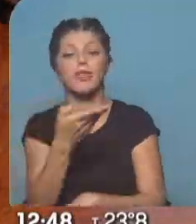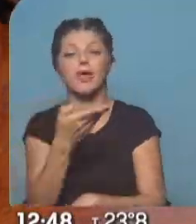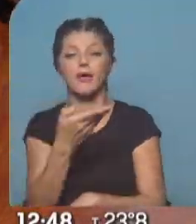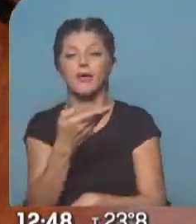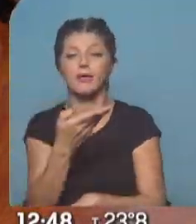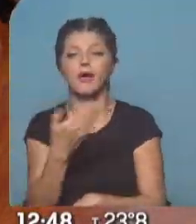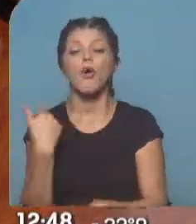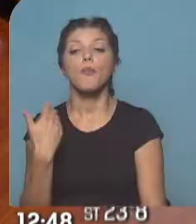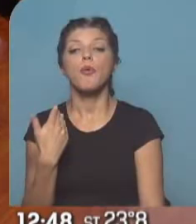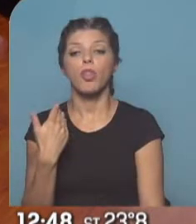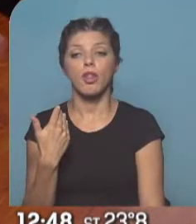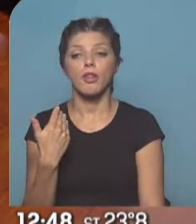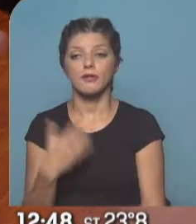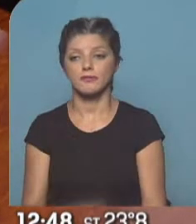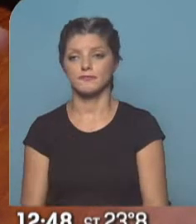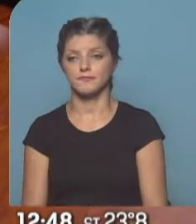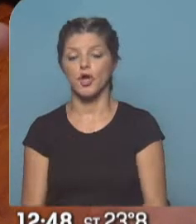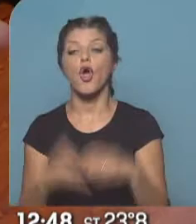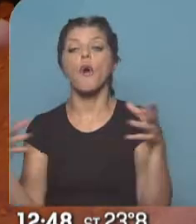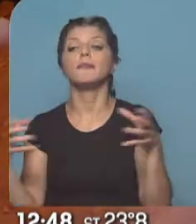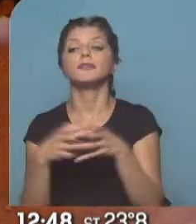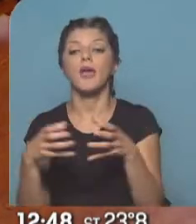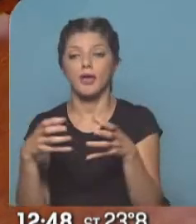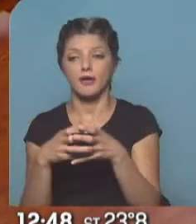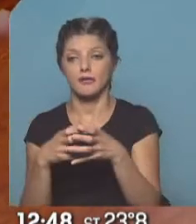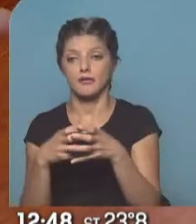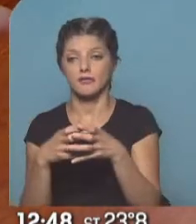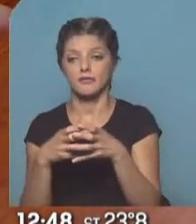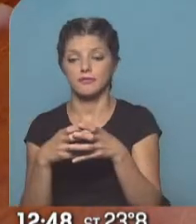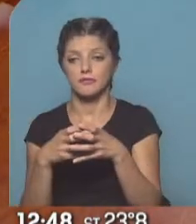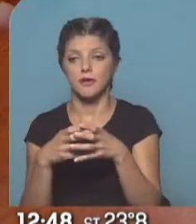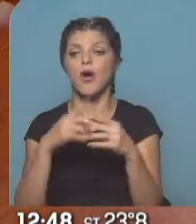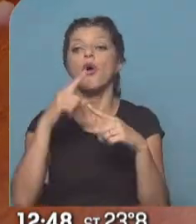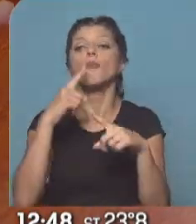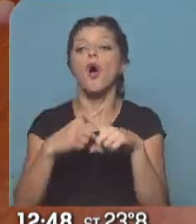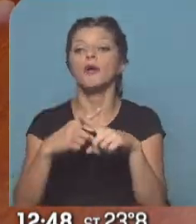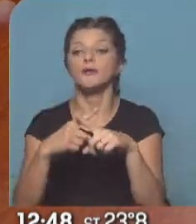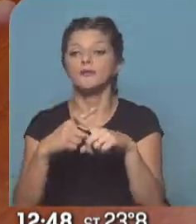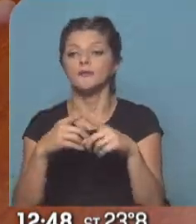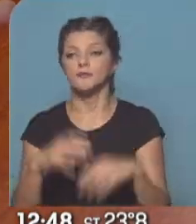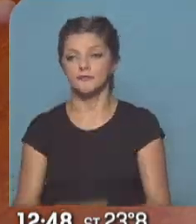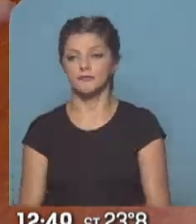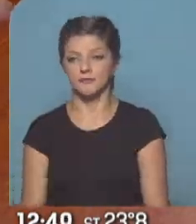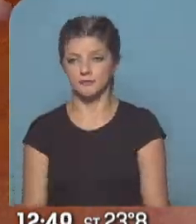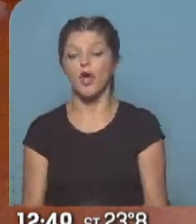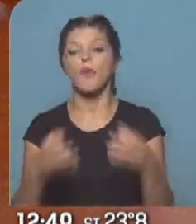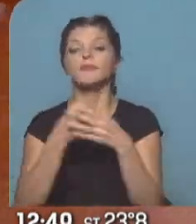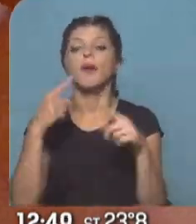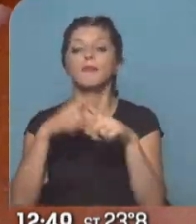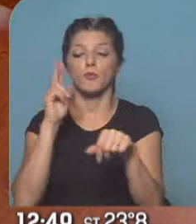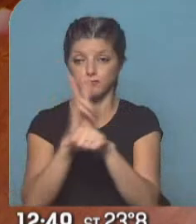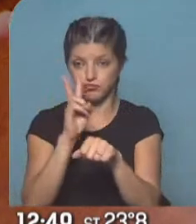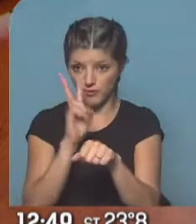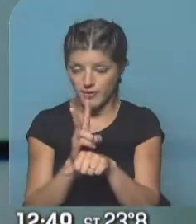el ingreso del Comité por la Defensa de las Desapariciones de